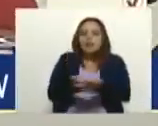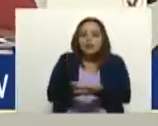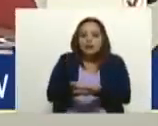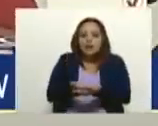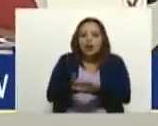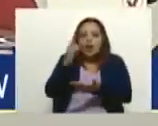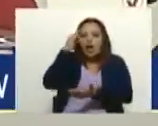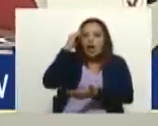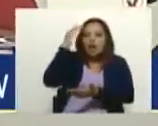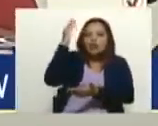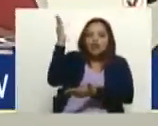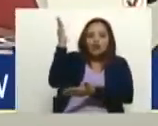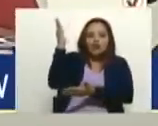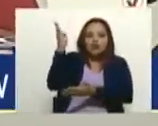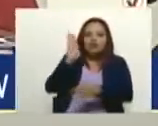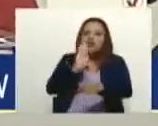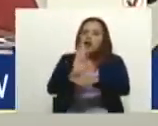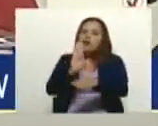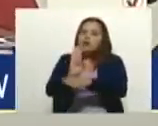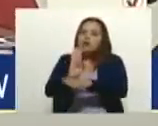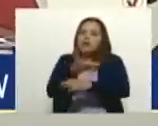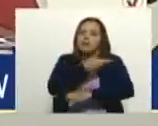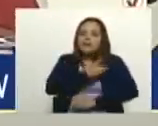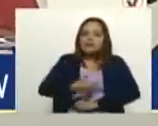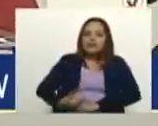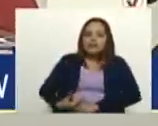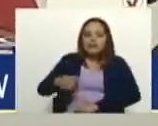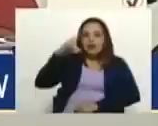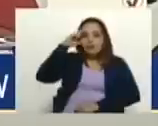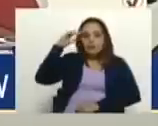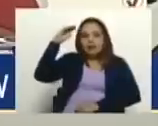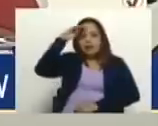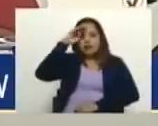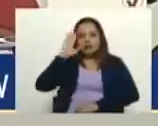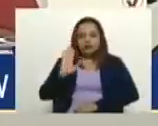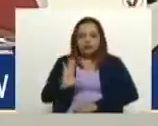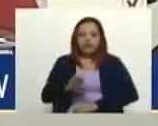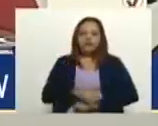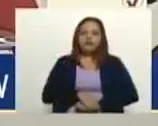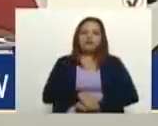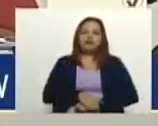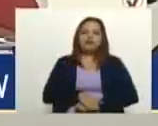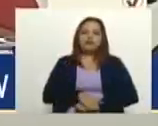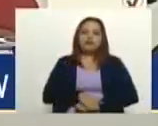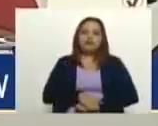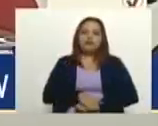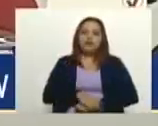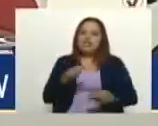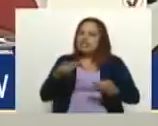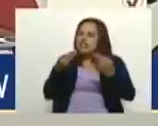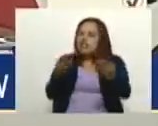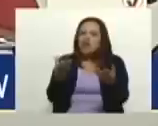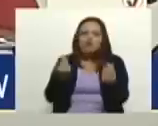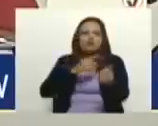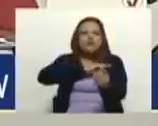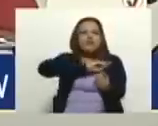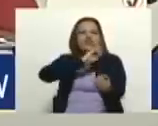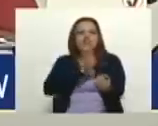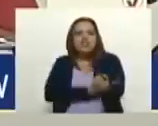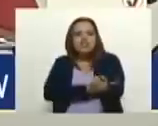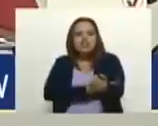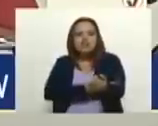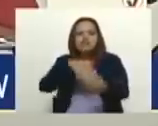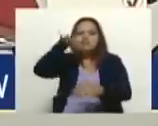a Dios en este caso que proteja al presidente Petro. Le dé mucha fortaleza y